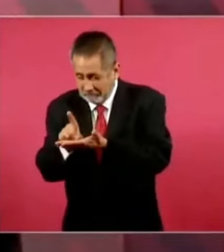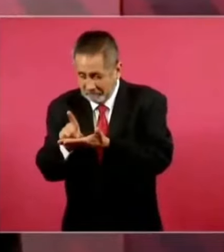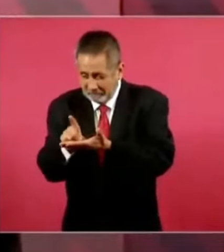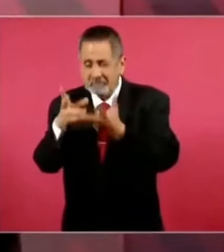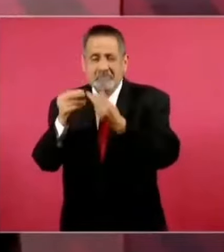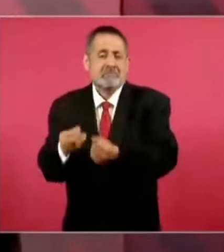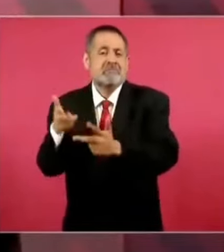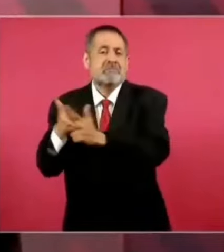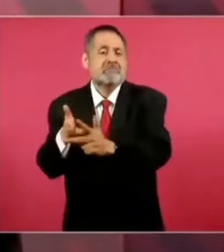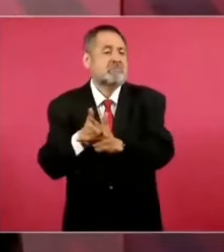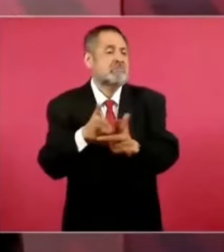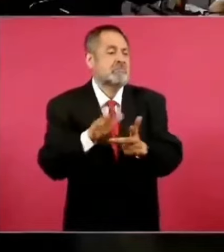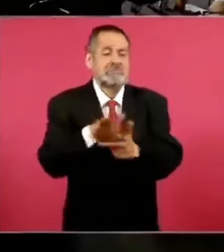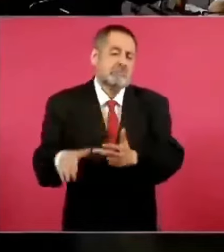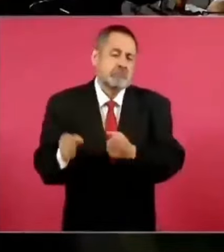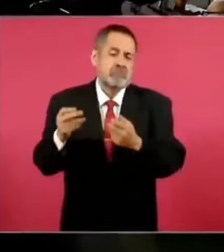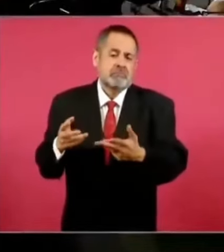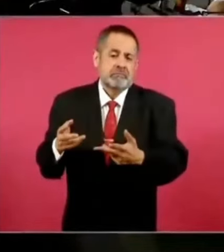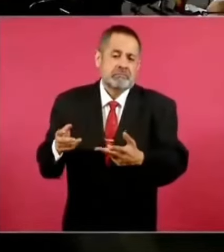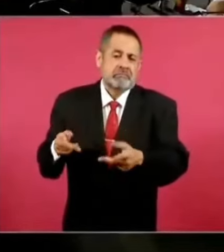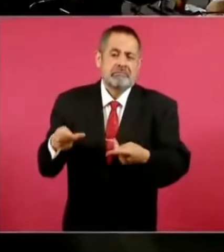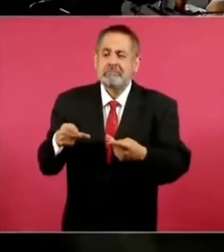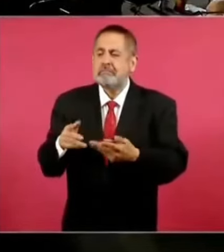por el narcomenudeo.